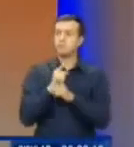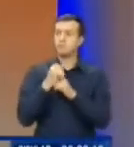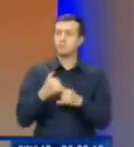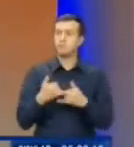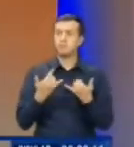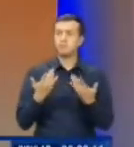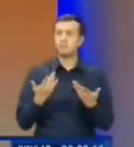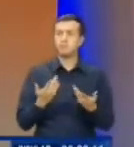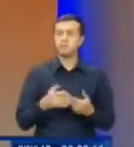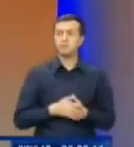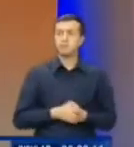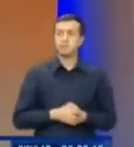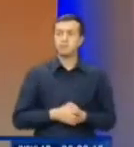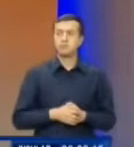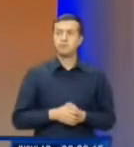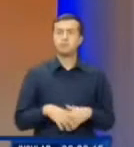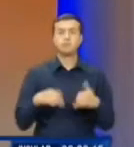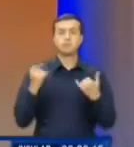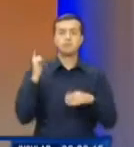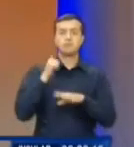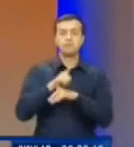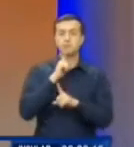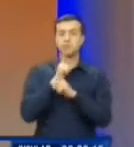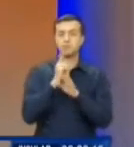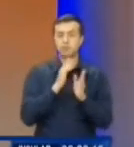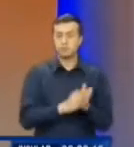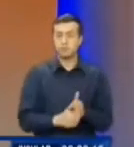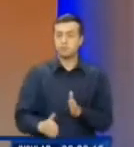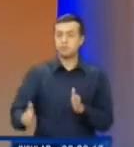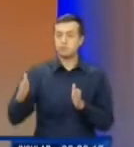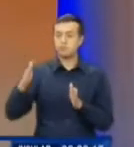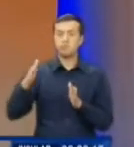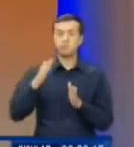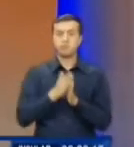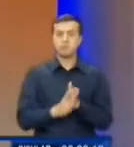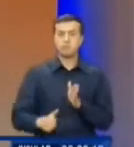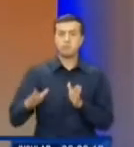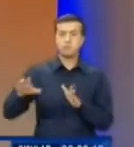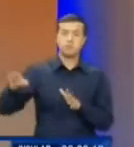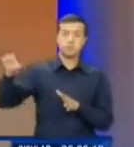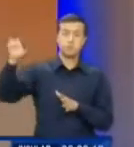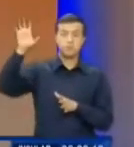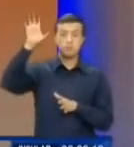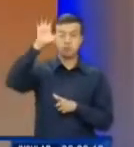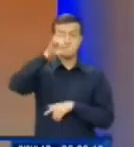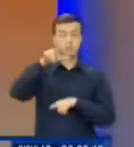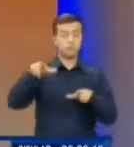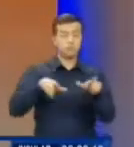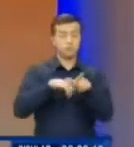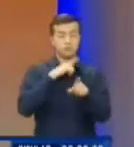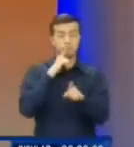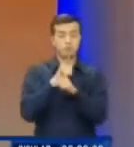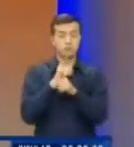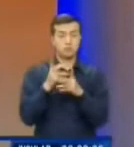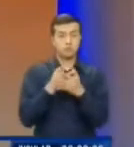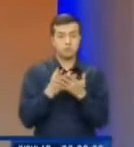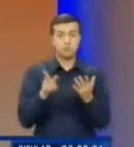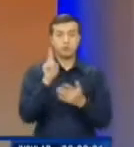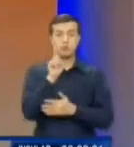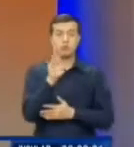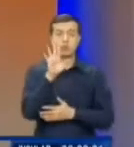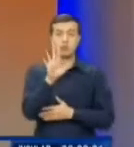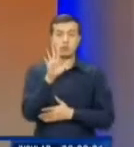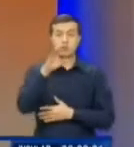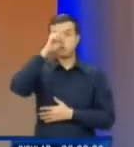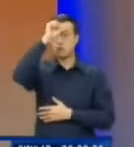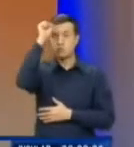una una cantidad de hectáreas en cada en cada una de la zona de las zonas 25